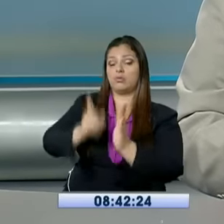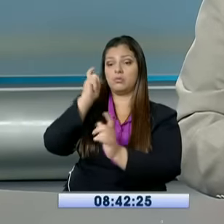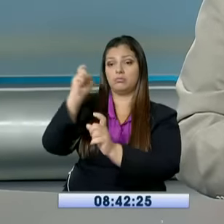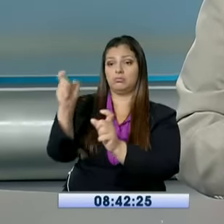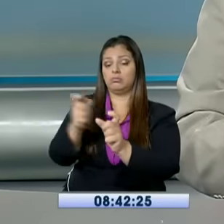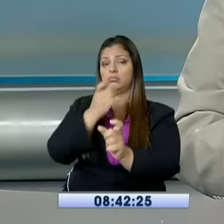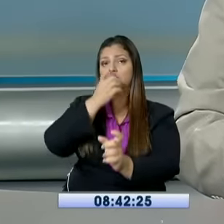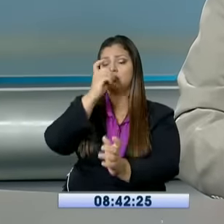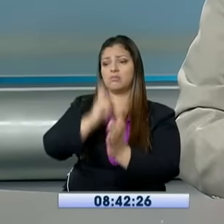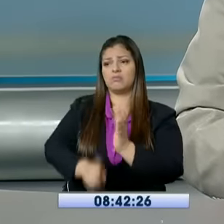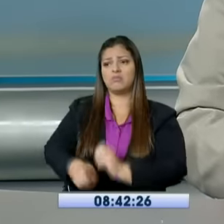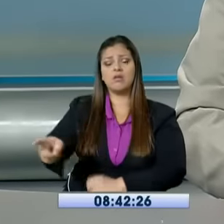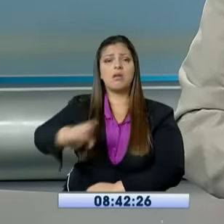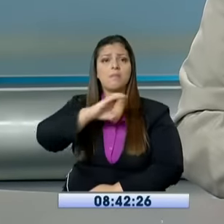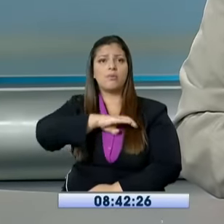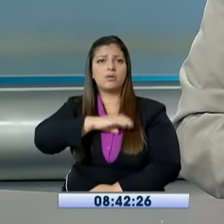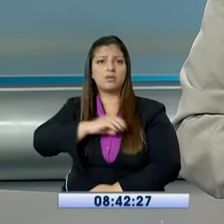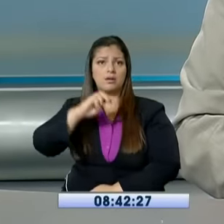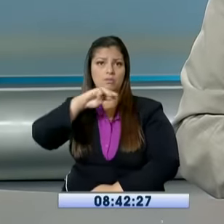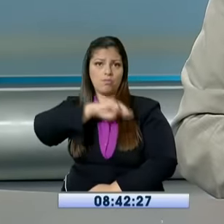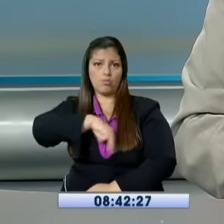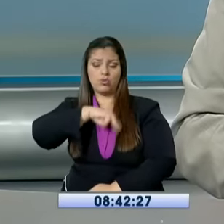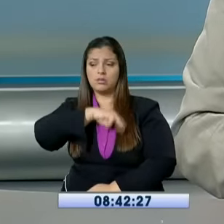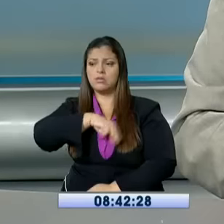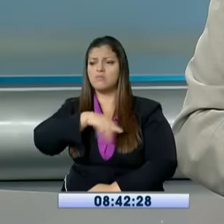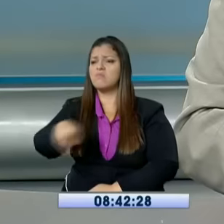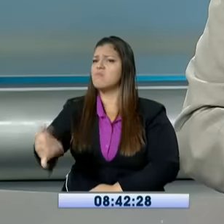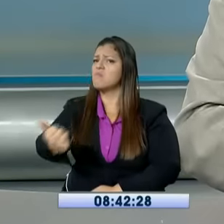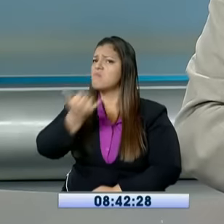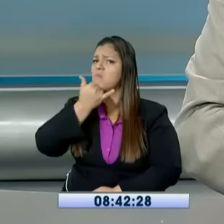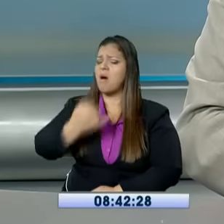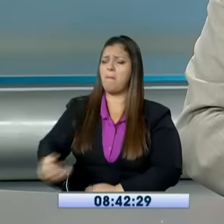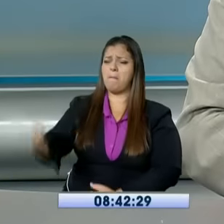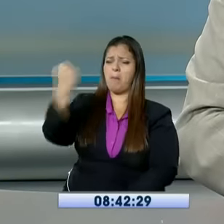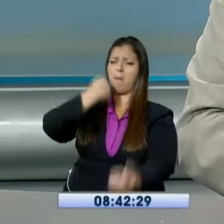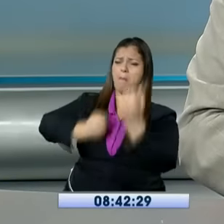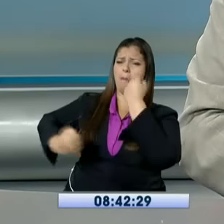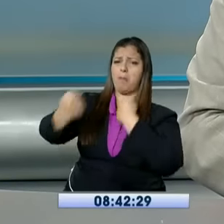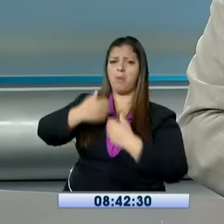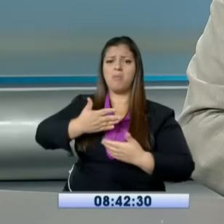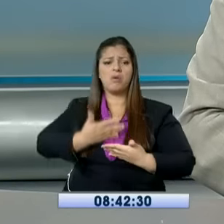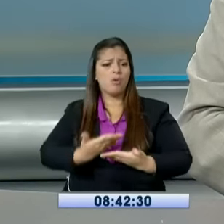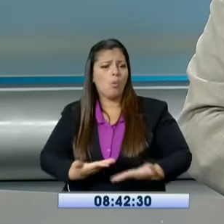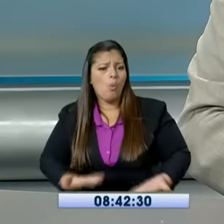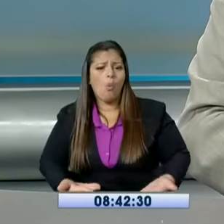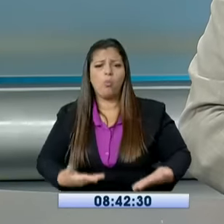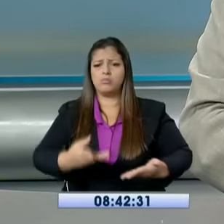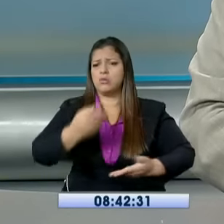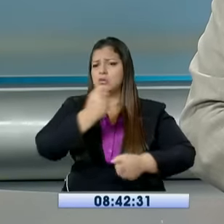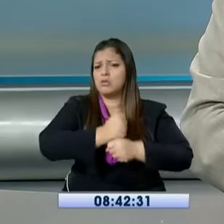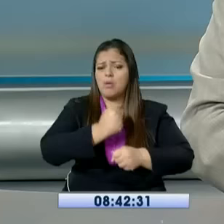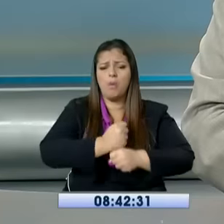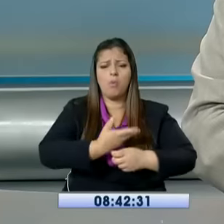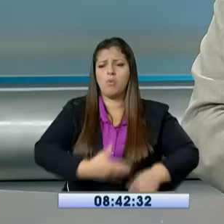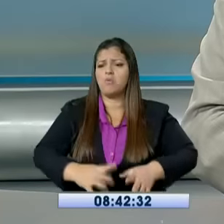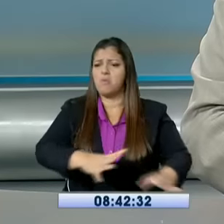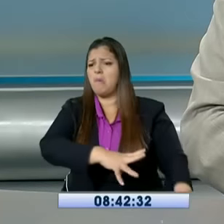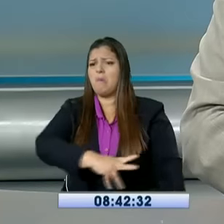agentes metropolitanos. Muchos de ellos aseguran que se les llevaron sus implementos de trabajo y que ahora realizan sus labores